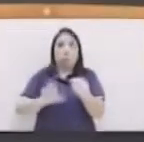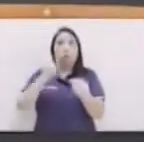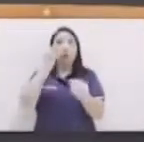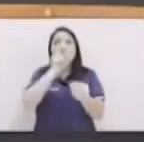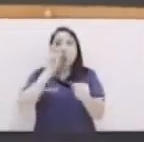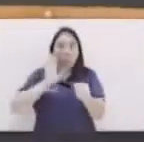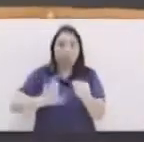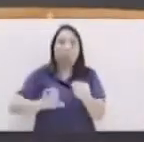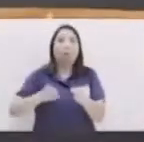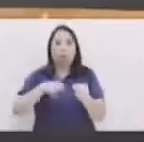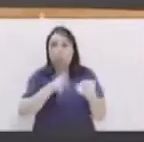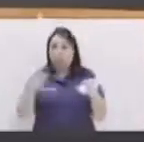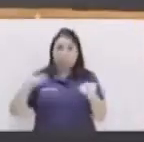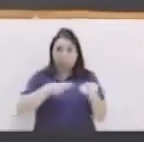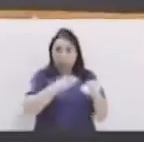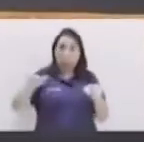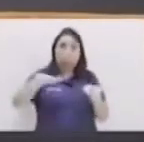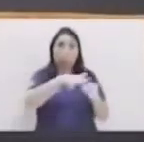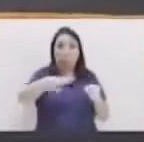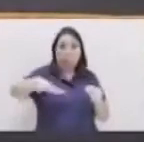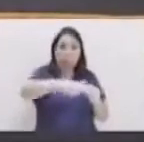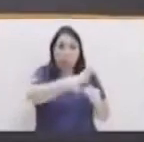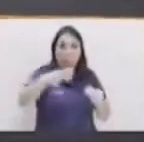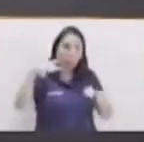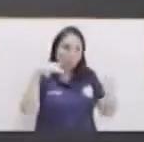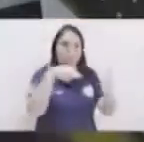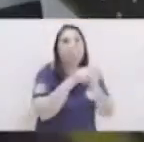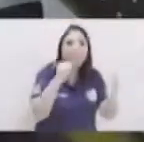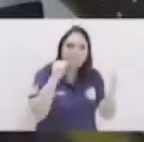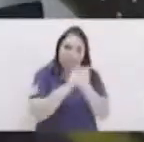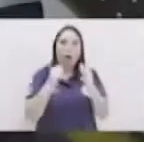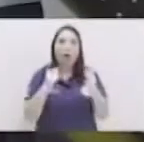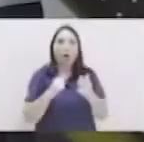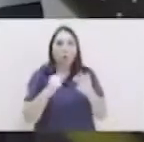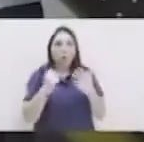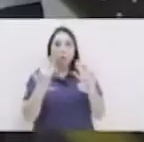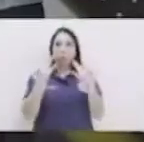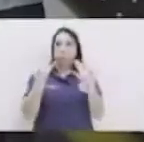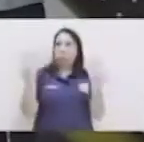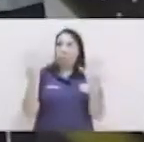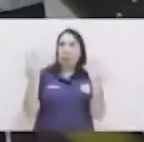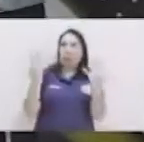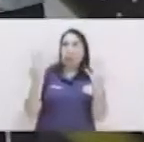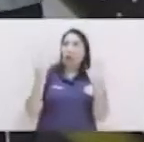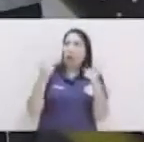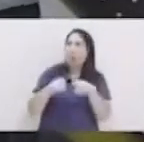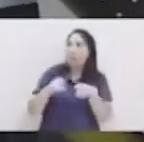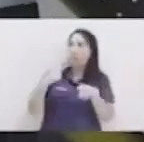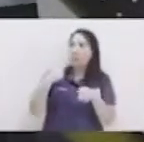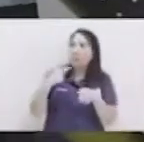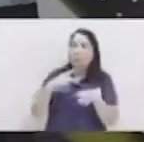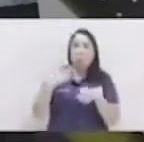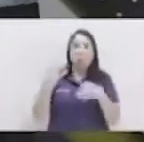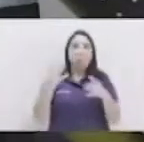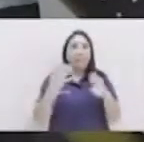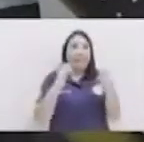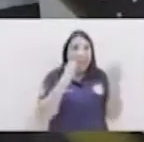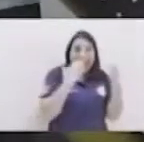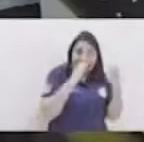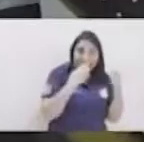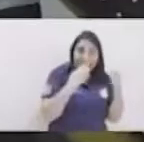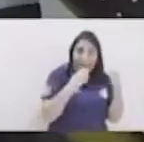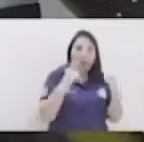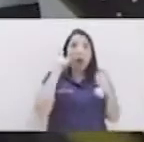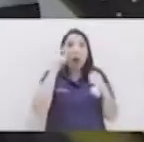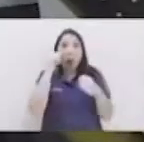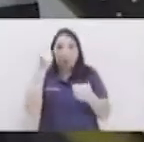que detener su marcha y entonces ocasionó una gran congestión de vehículos. Sí, entonces, ¿qué es lo que